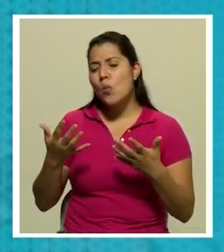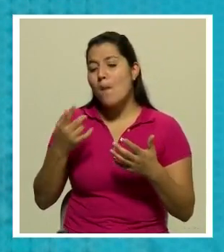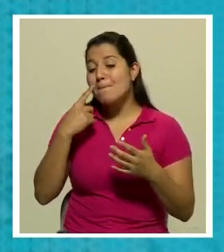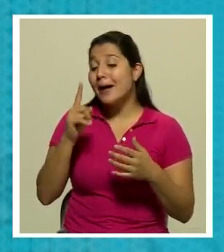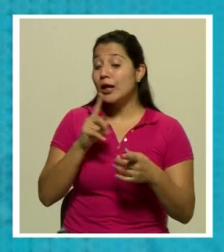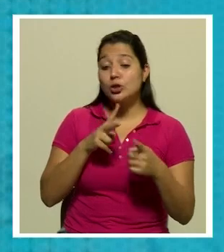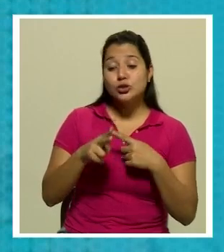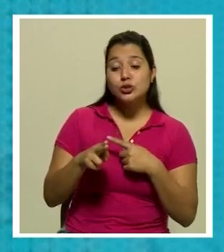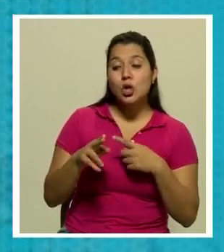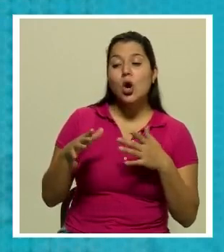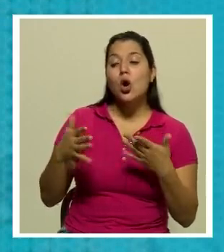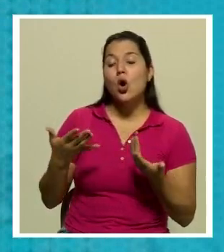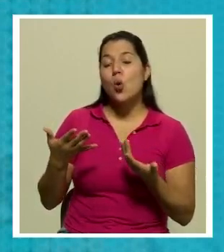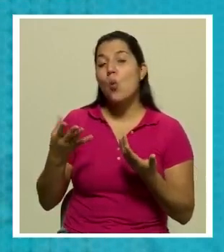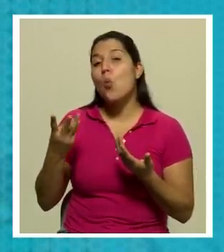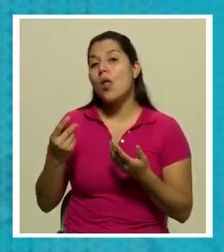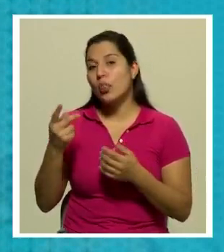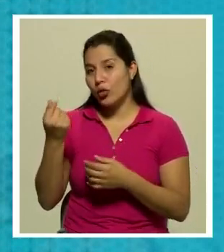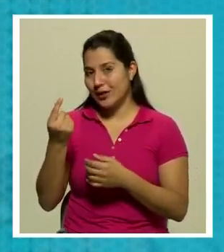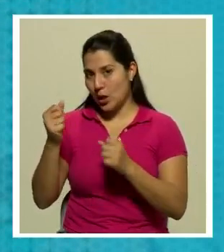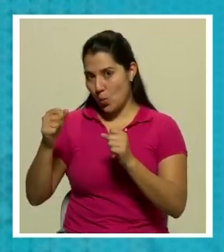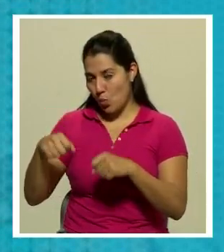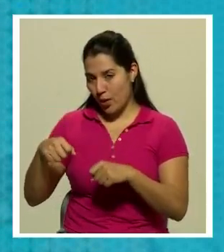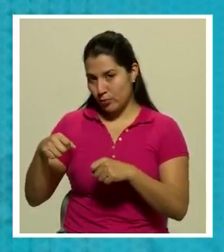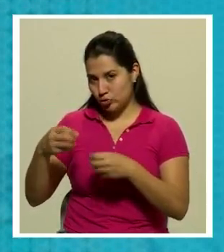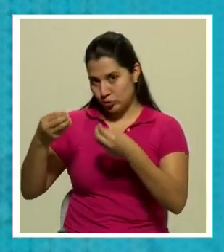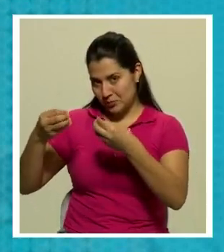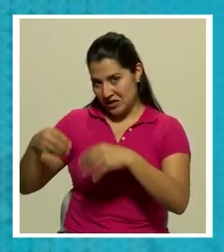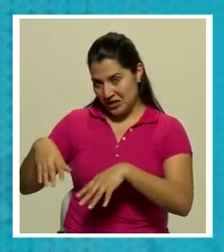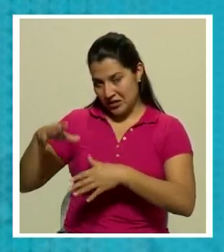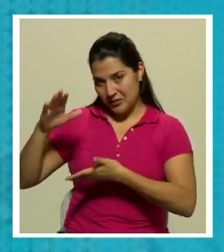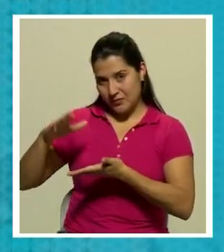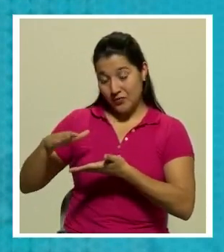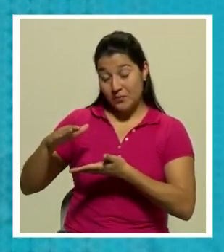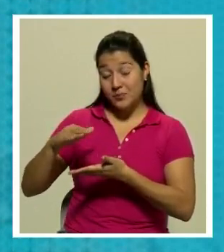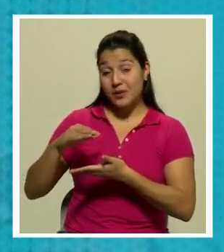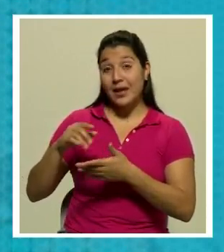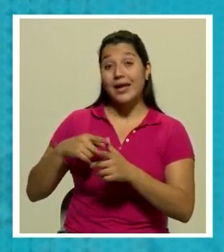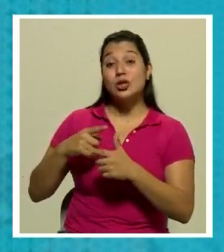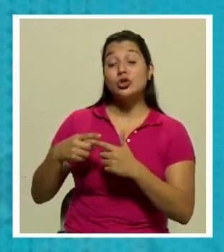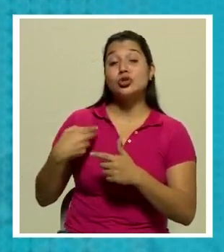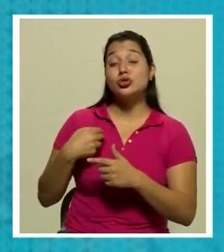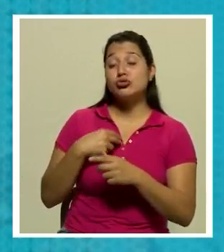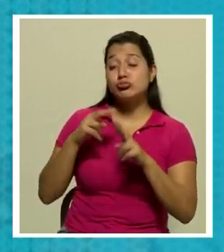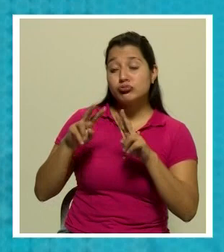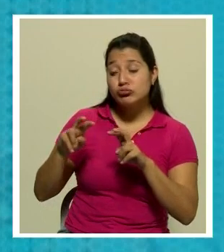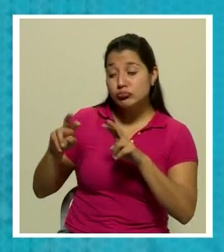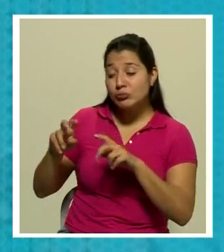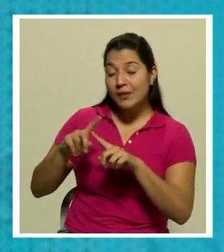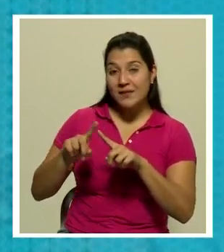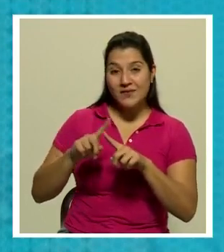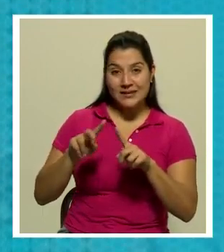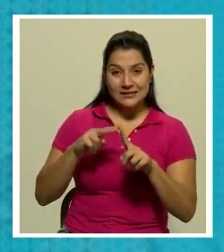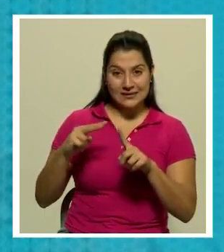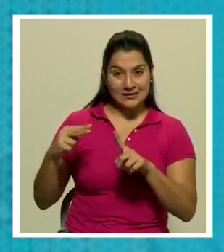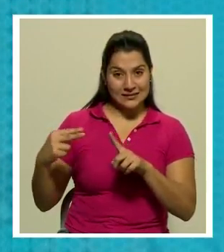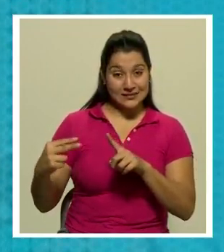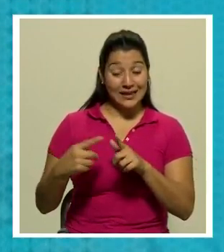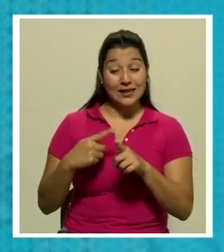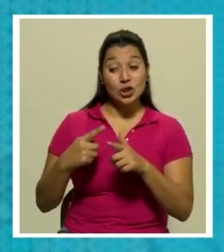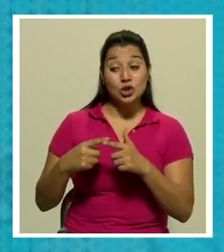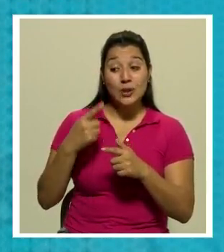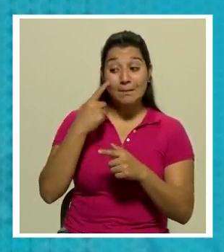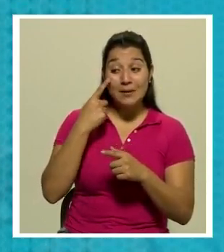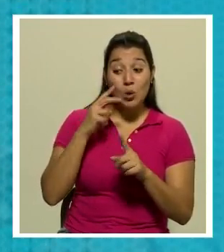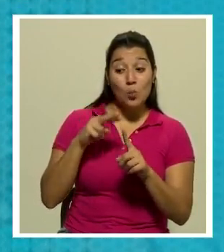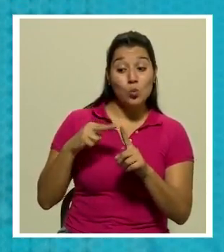hacer esto utilizamos diferentes escenarios y encontramos que en el escenario más